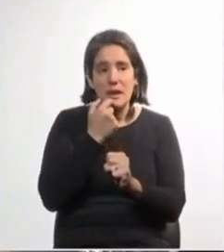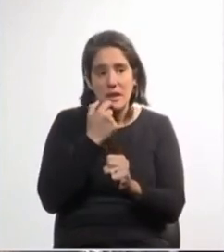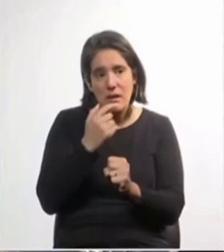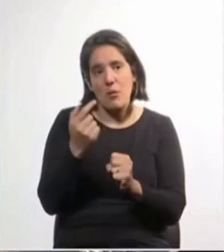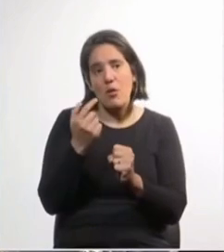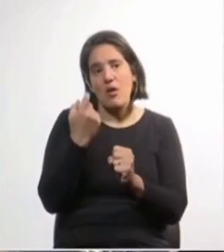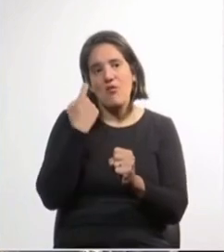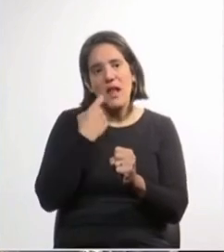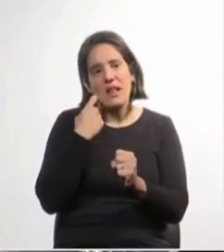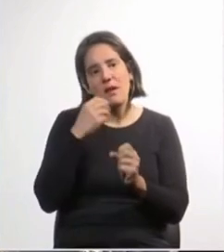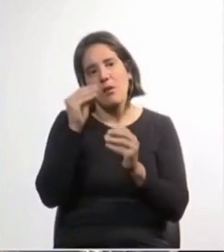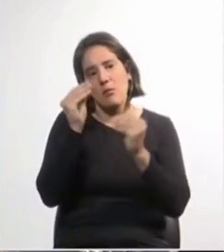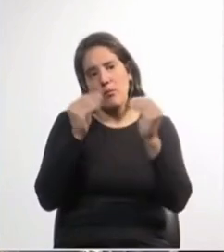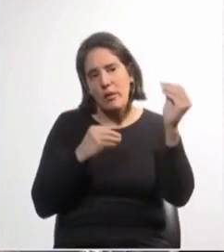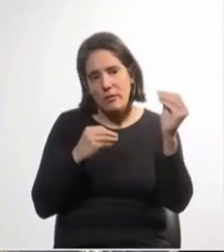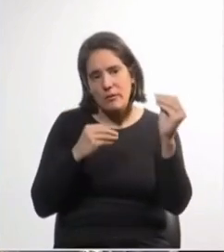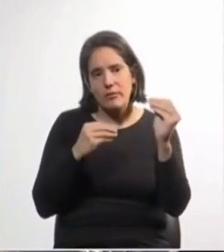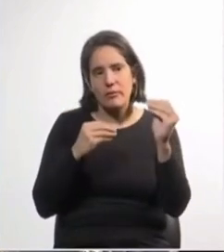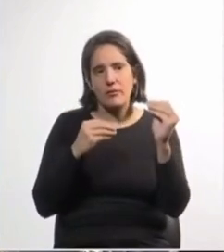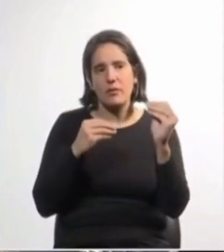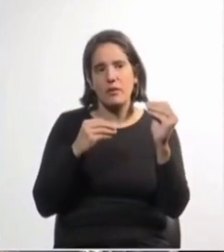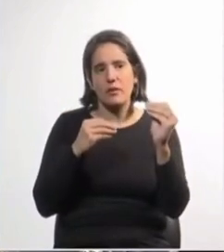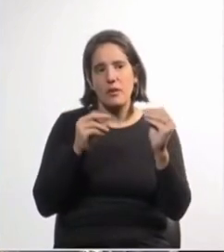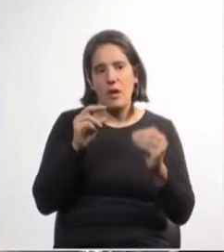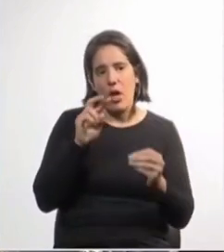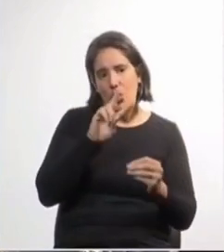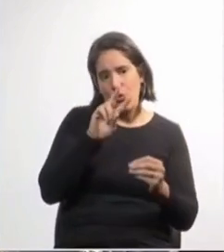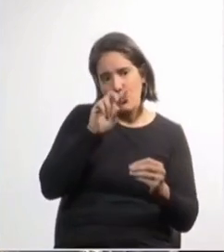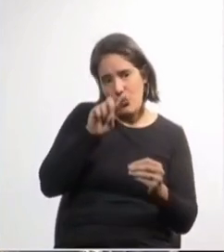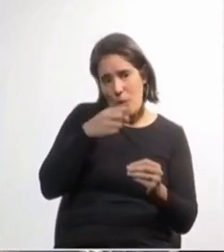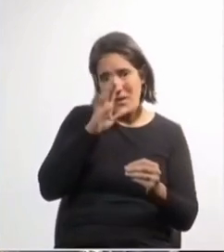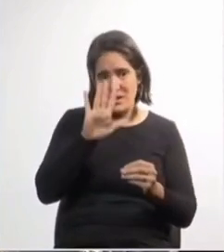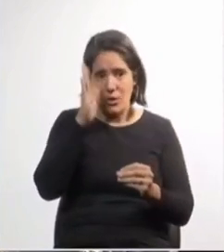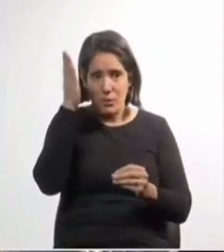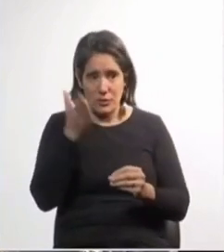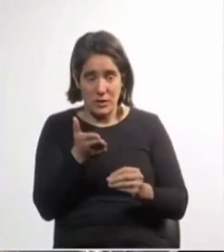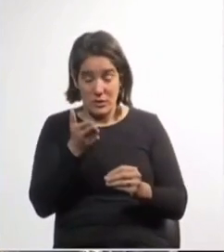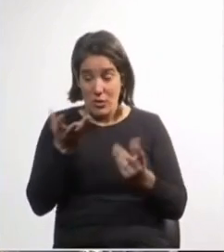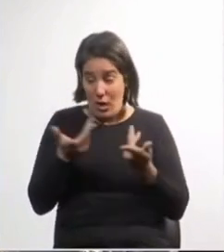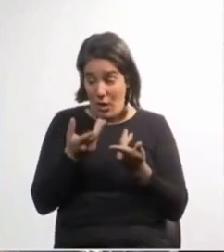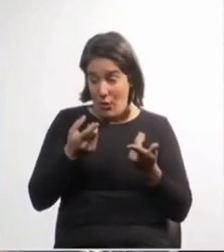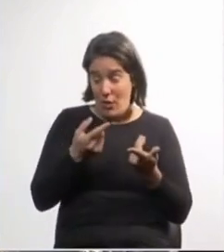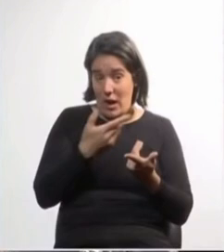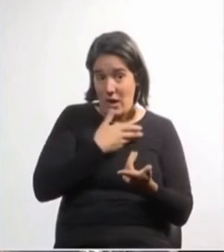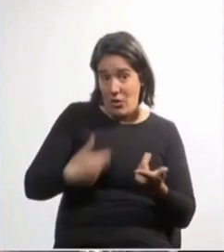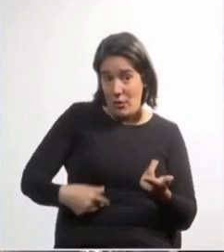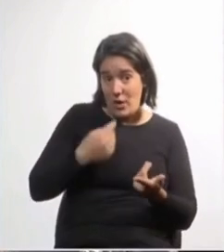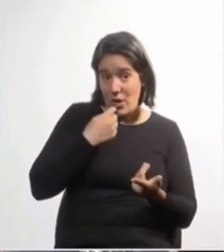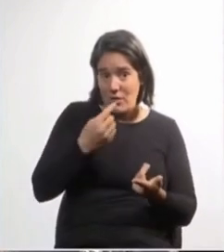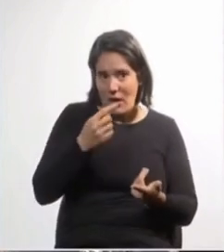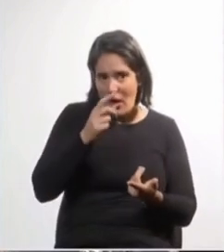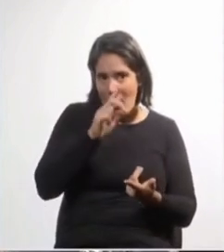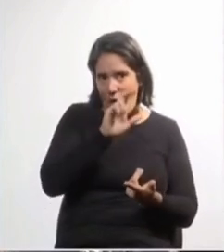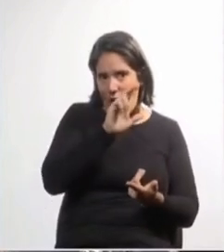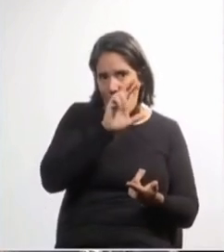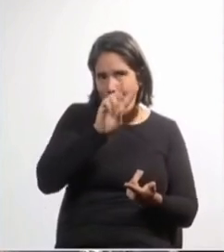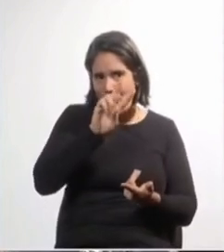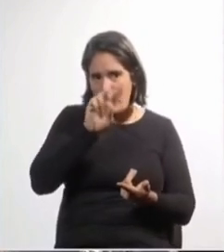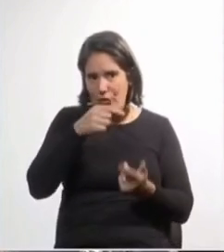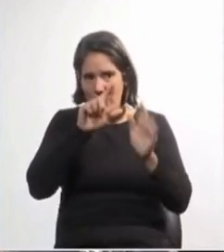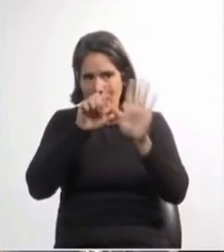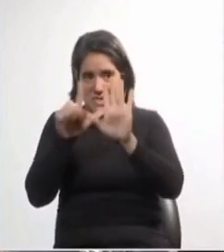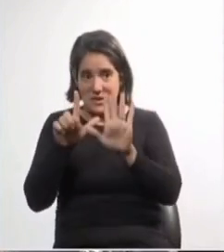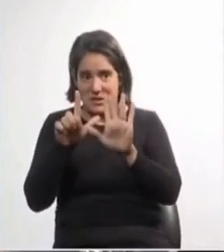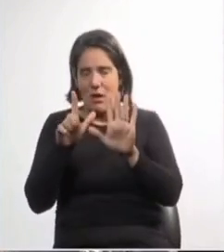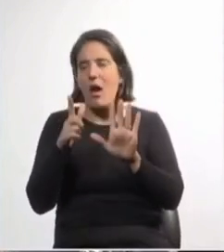estructural en la llamada regla fiscal del 2,5. Ahora el propio gobierno proyecta 2,7 y nos quiere